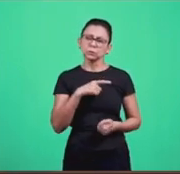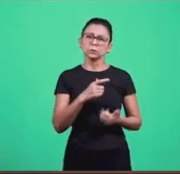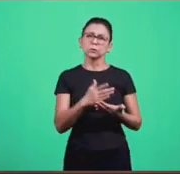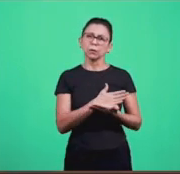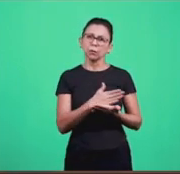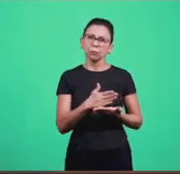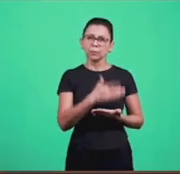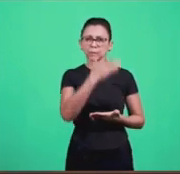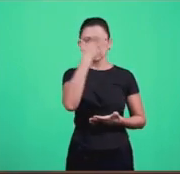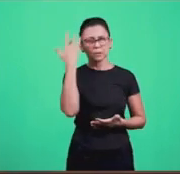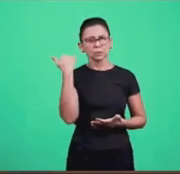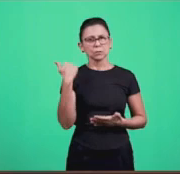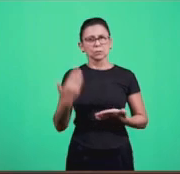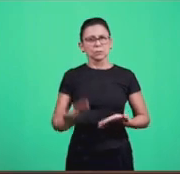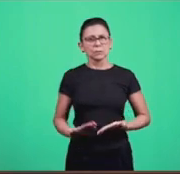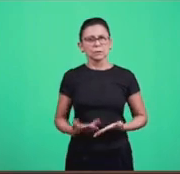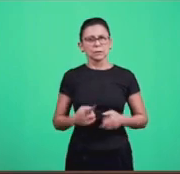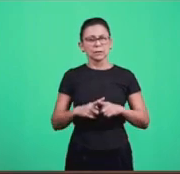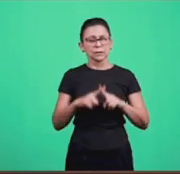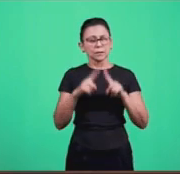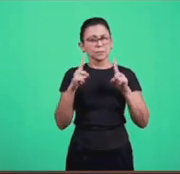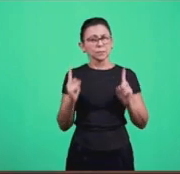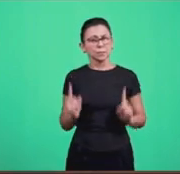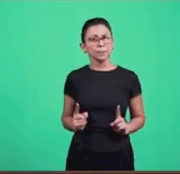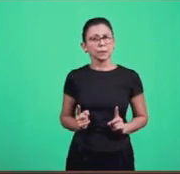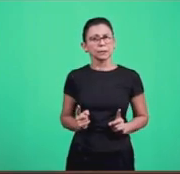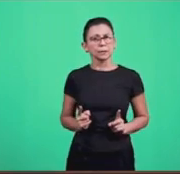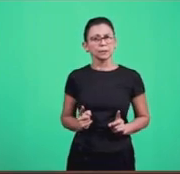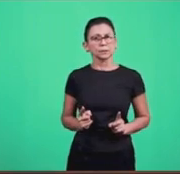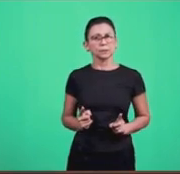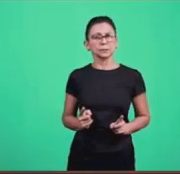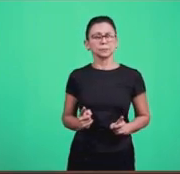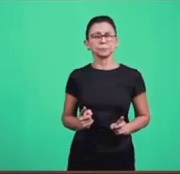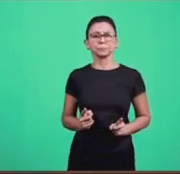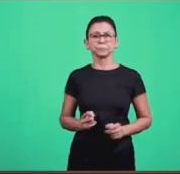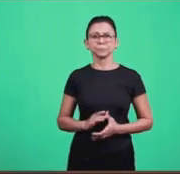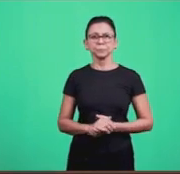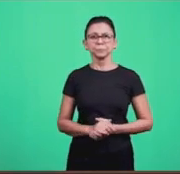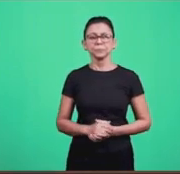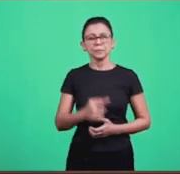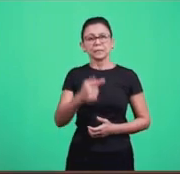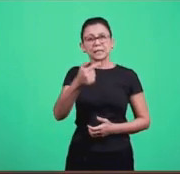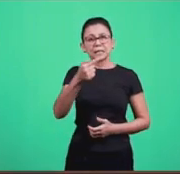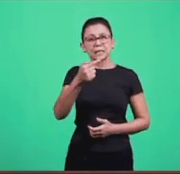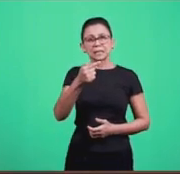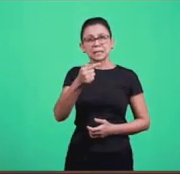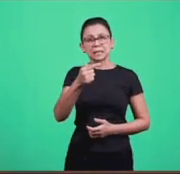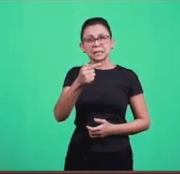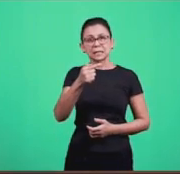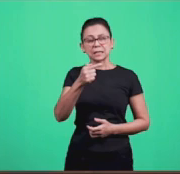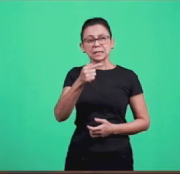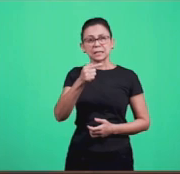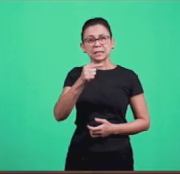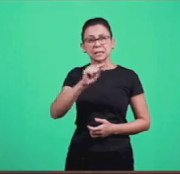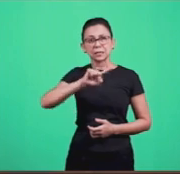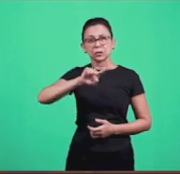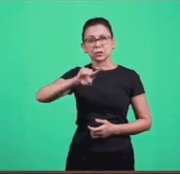los valores cristianos que el Señor nos ha enseñado. Mas la palabra nos dice que